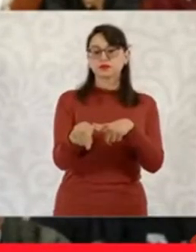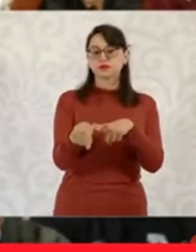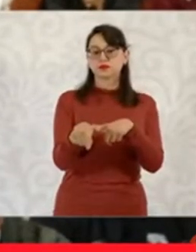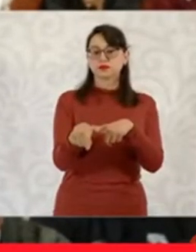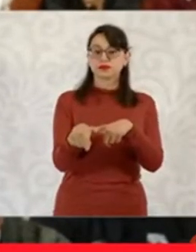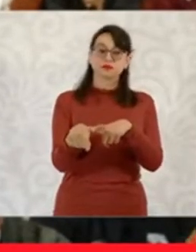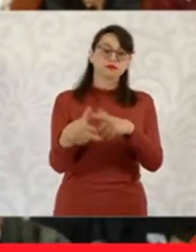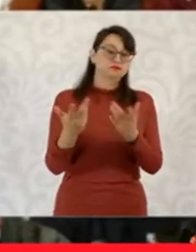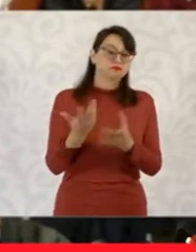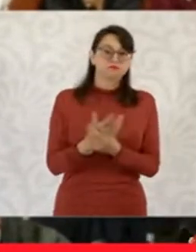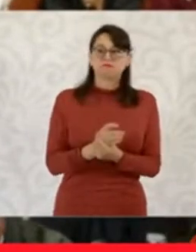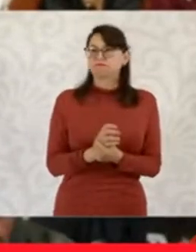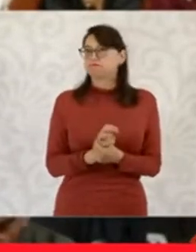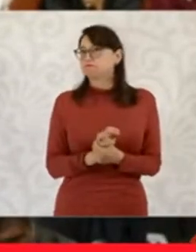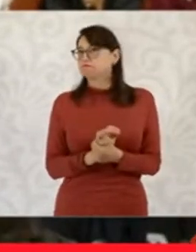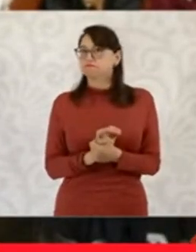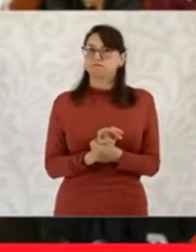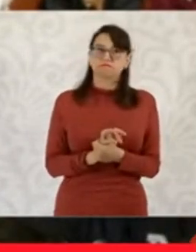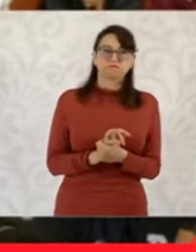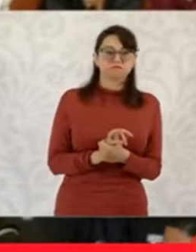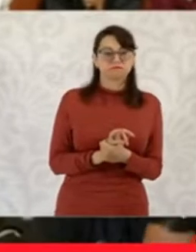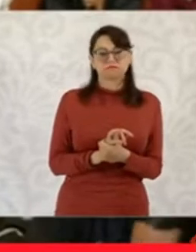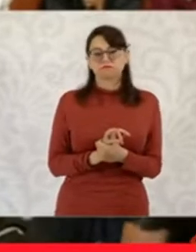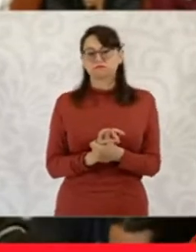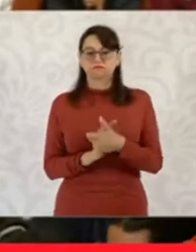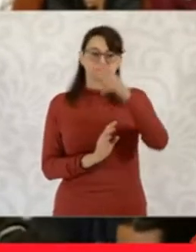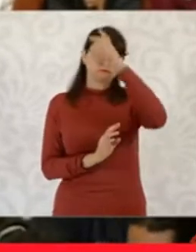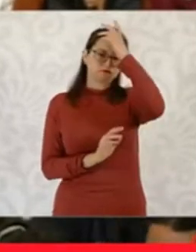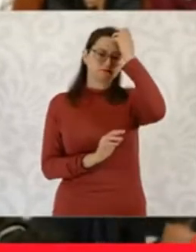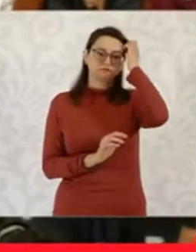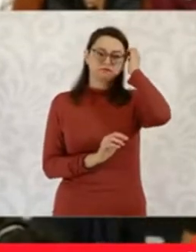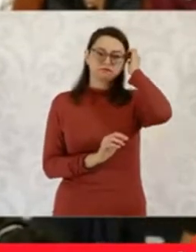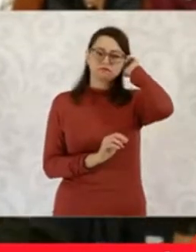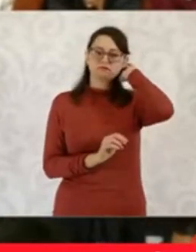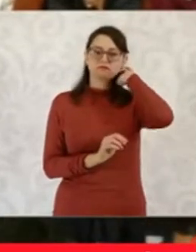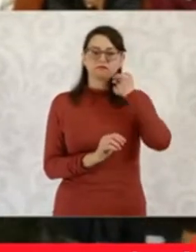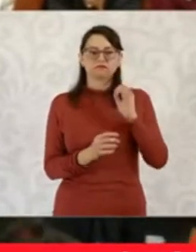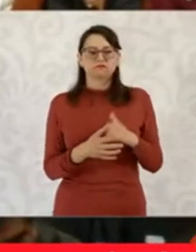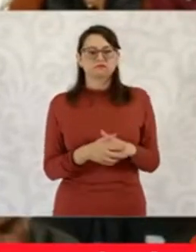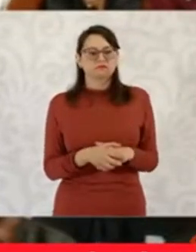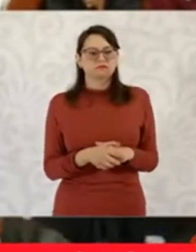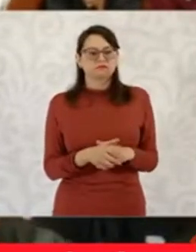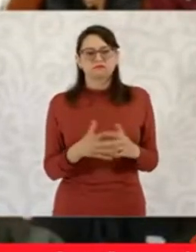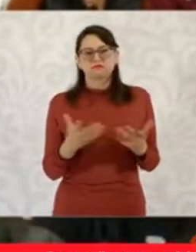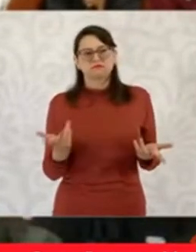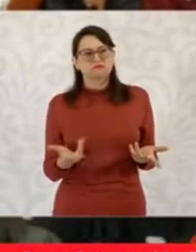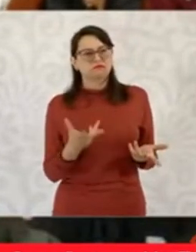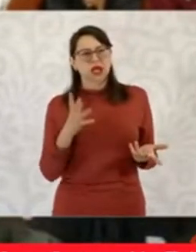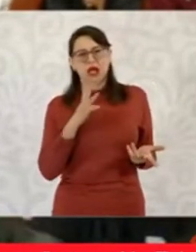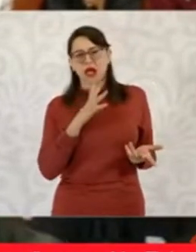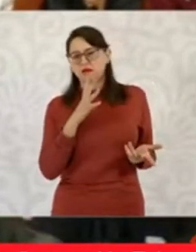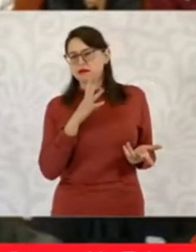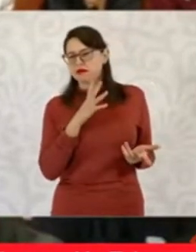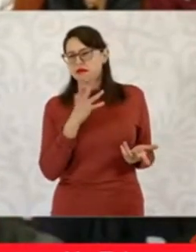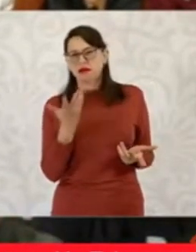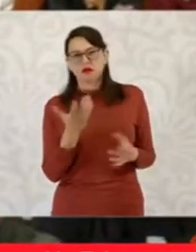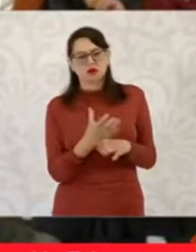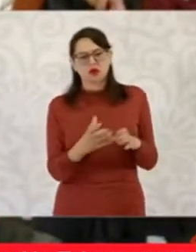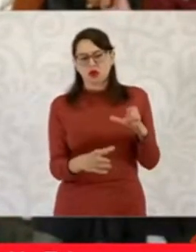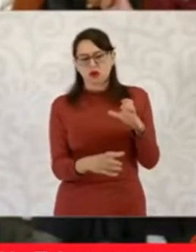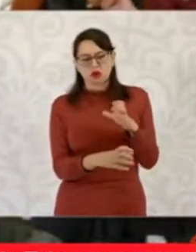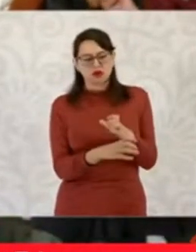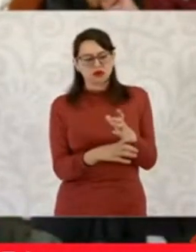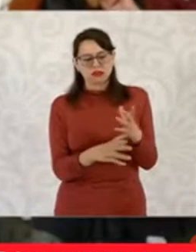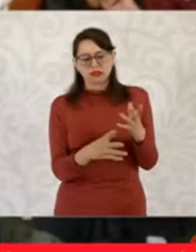más observaciones de tipo de entrenamiento. Había también de estos objetos, hasta había cosas